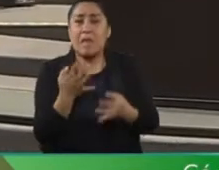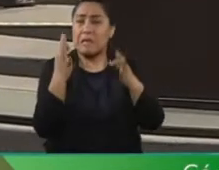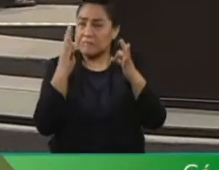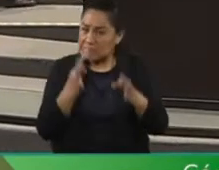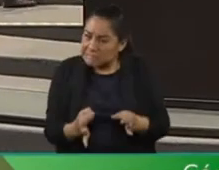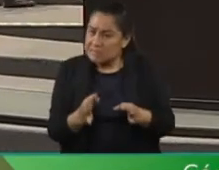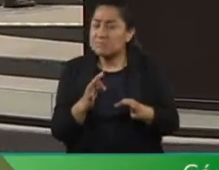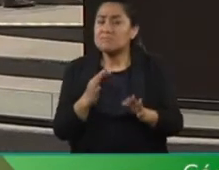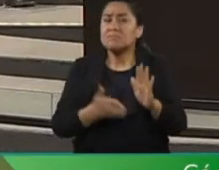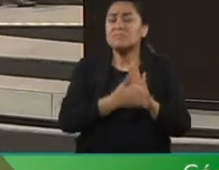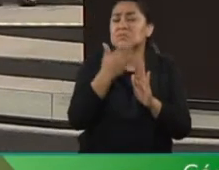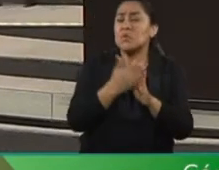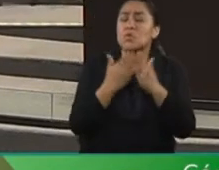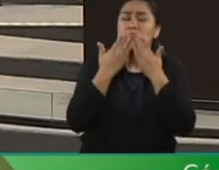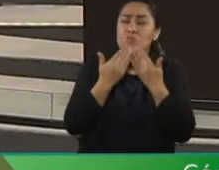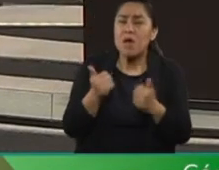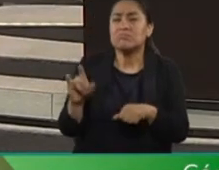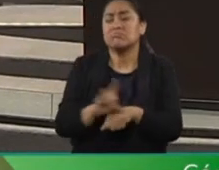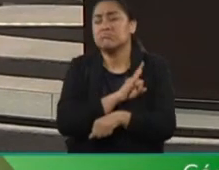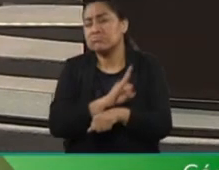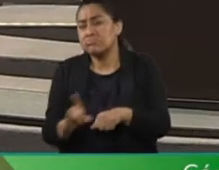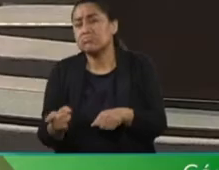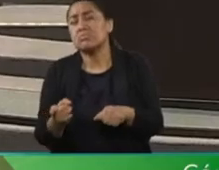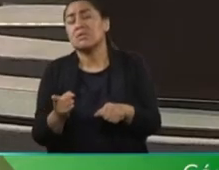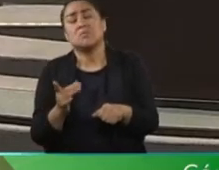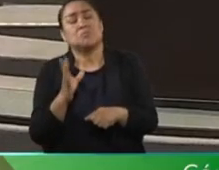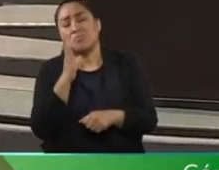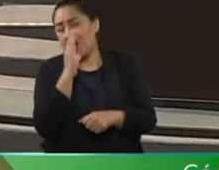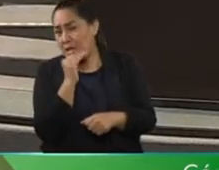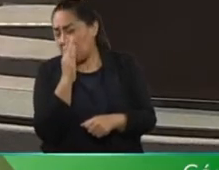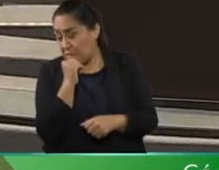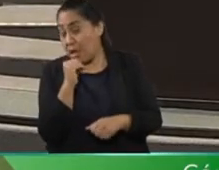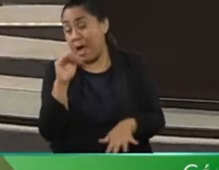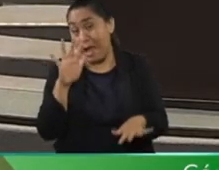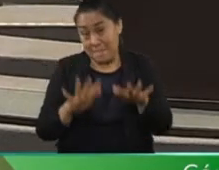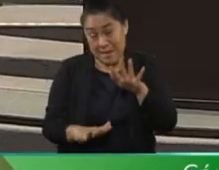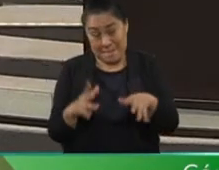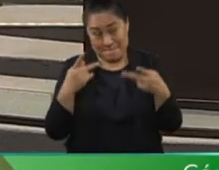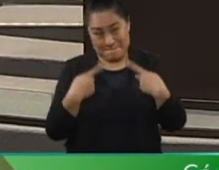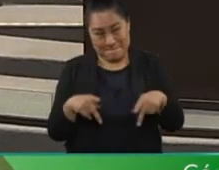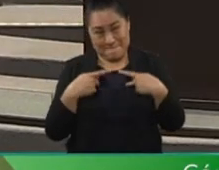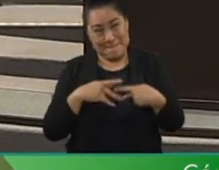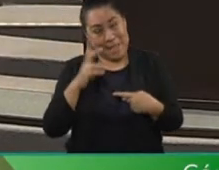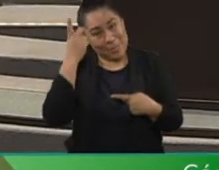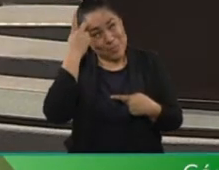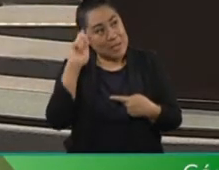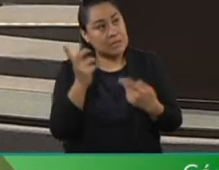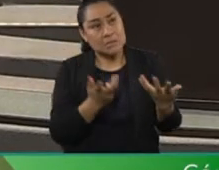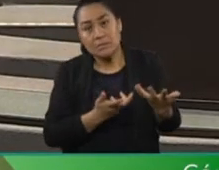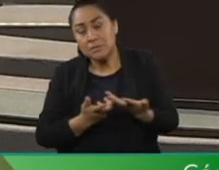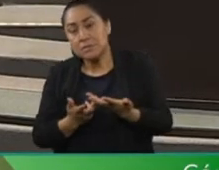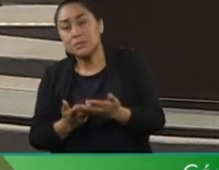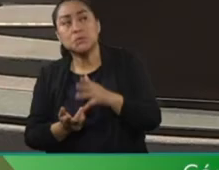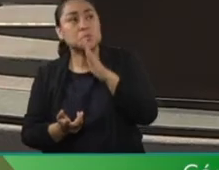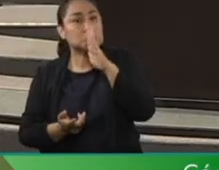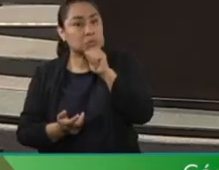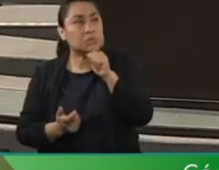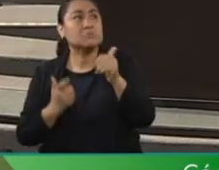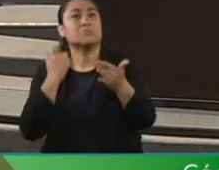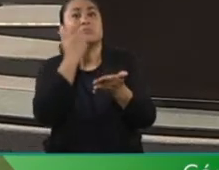vicios ocultos y con necesidades de mantenimiento que no casas ion las personas propietarias no pueden eh